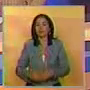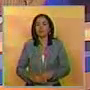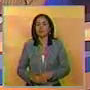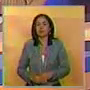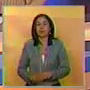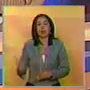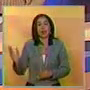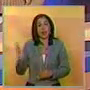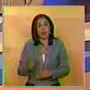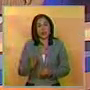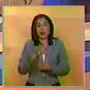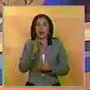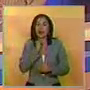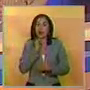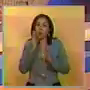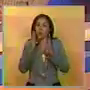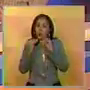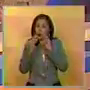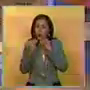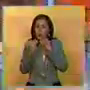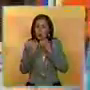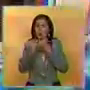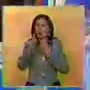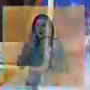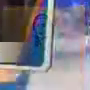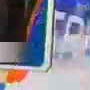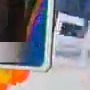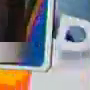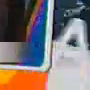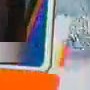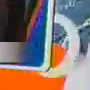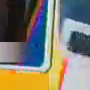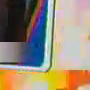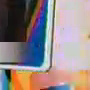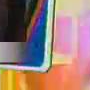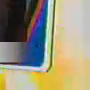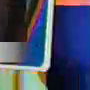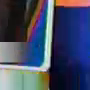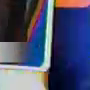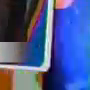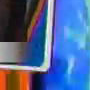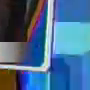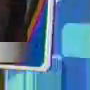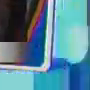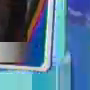www.noticierovenevisión.net. Y al regreso también Eduardo va a conversar con Tarek El Aissami, quien es viceministro de Seguridad